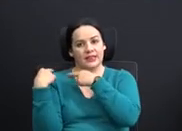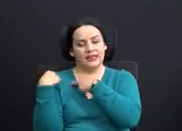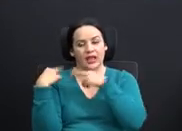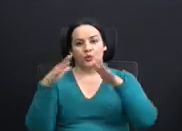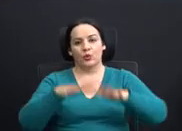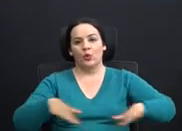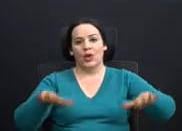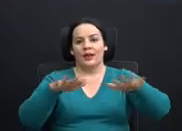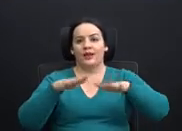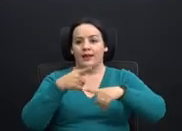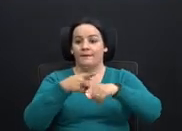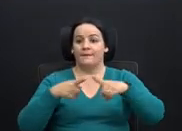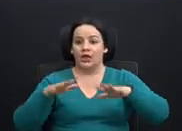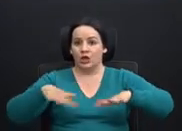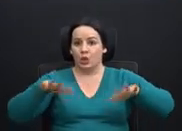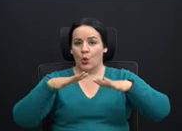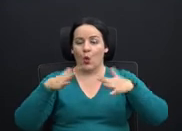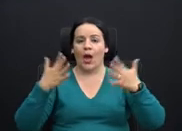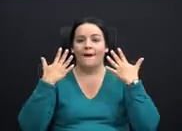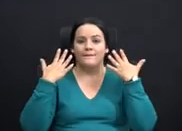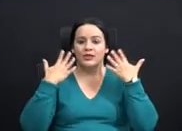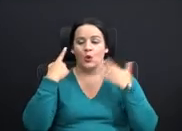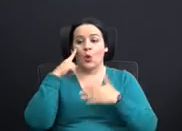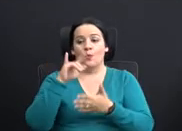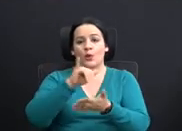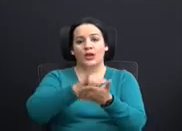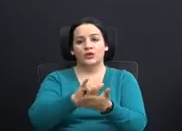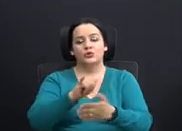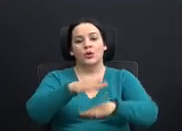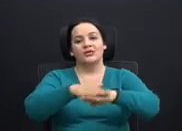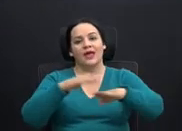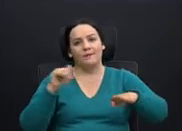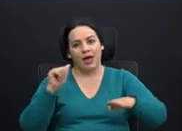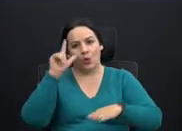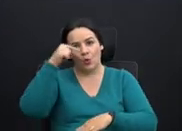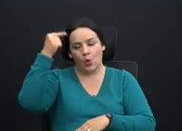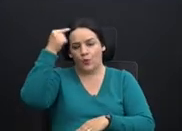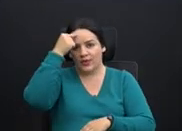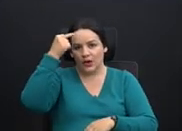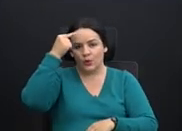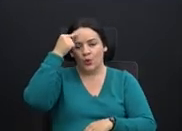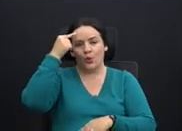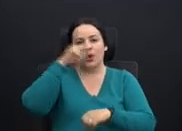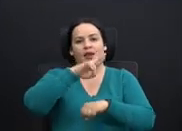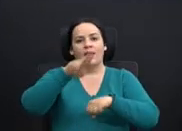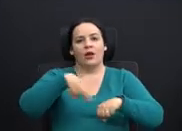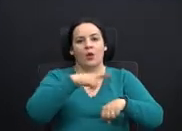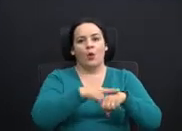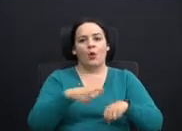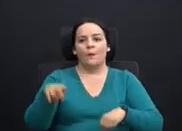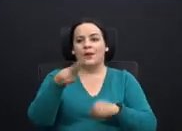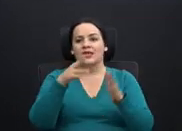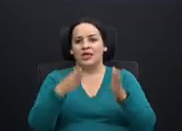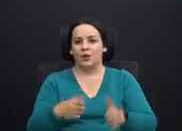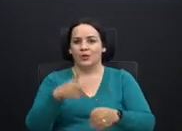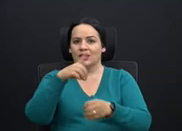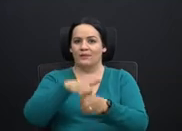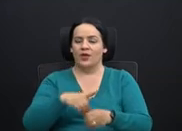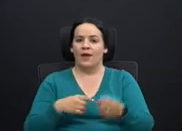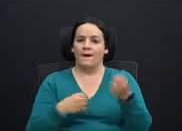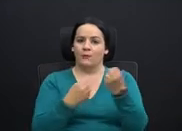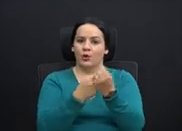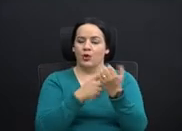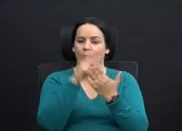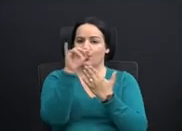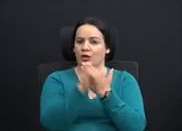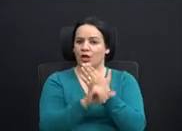medio ambiente. Es por lo anterior que yo le hago un llamado al Gobierno de la República, a mis compañeros diputados, al apoyo de dicha iniciativa de